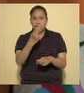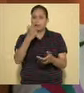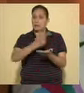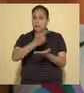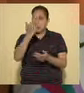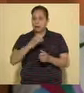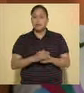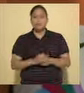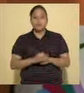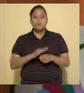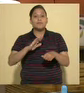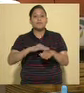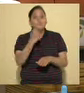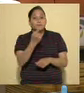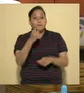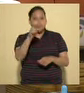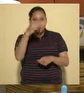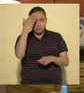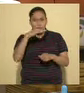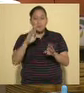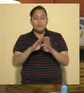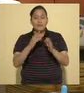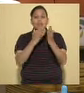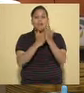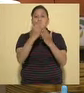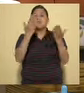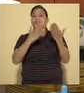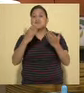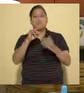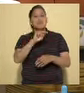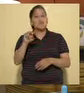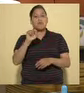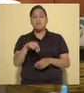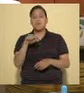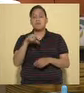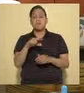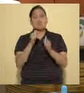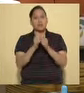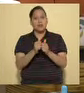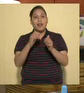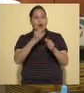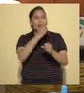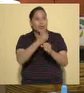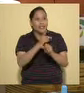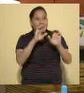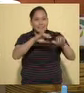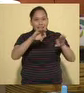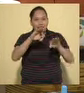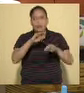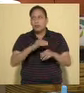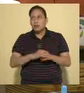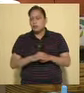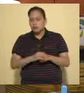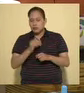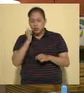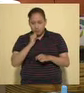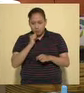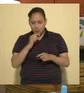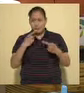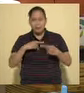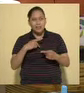gravísimo. Claro. Porque entonces, ¿sabes cuándo vas a salir adelante? Nunca. Nunca. Ni siquiera teniendo las oportunidades, porque cuando se te acerca la